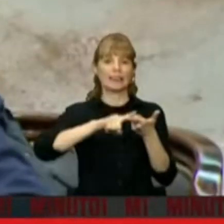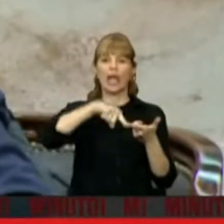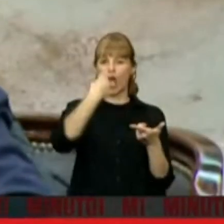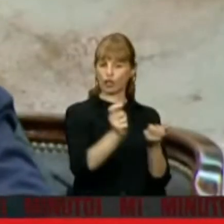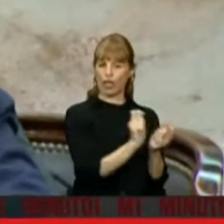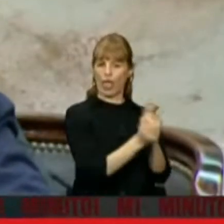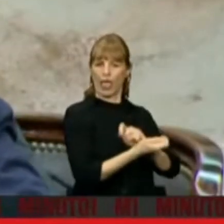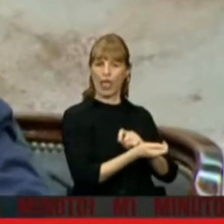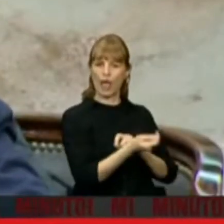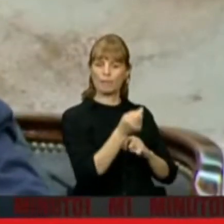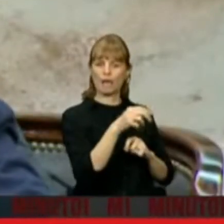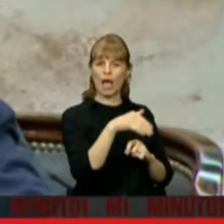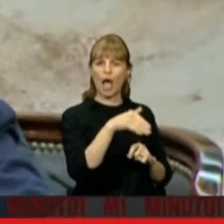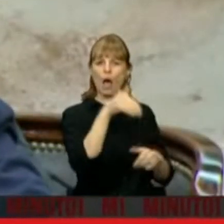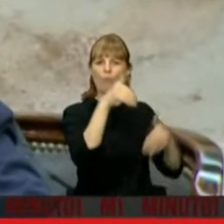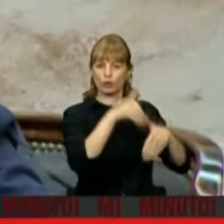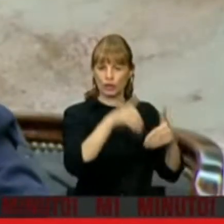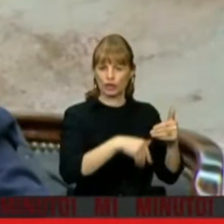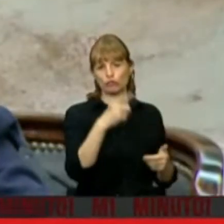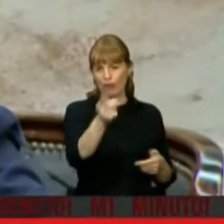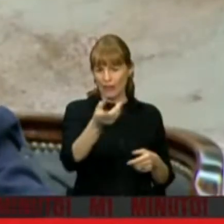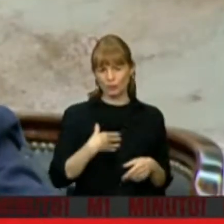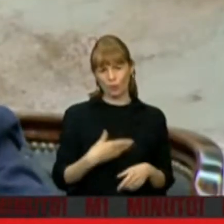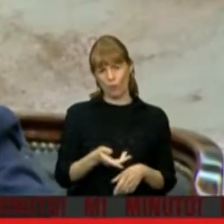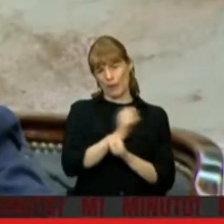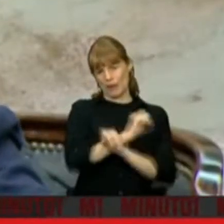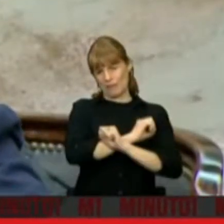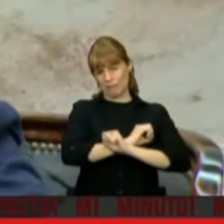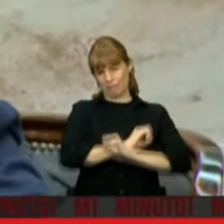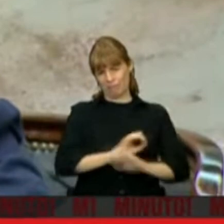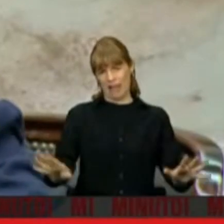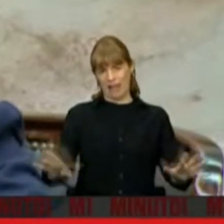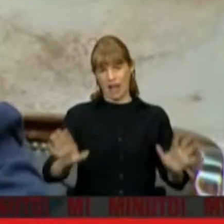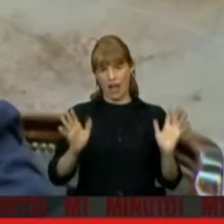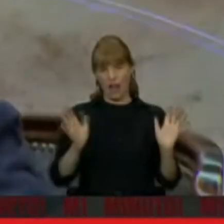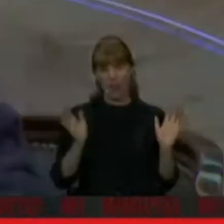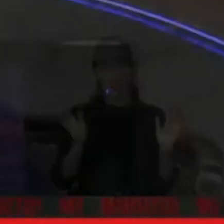el voto también. Entonces, presidente, es un escándalo lo que está pasando.